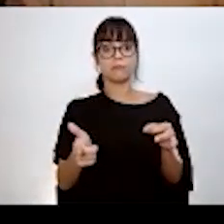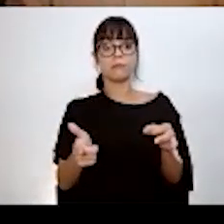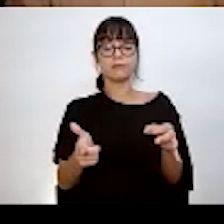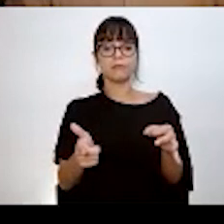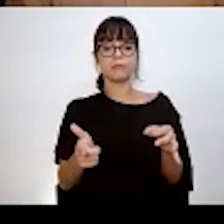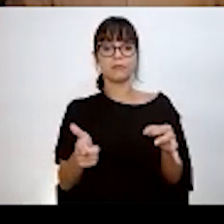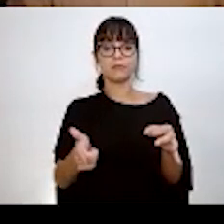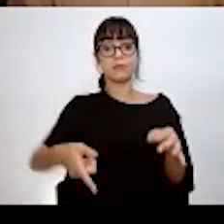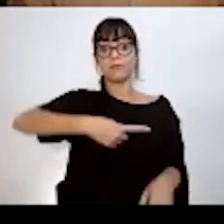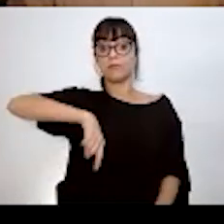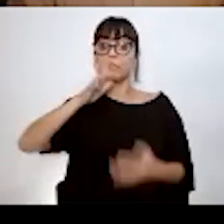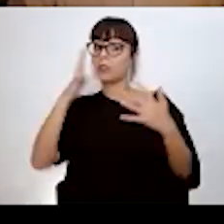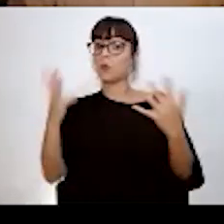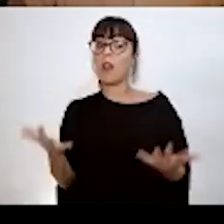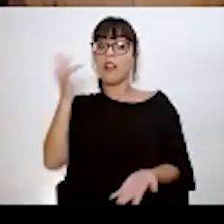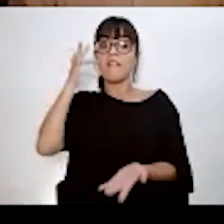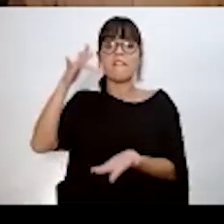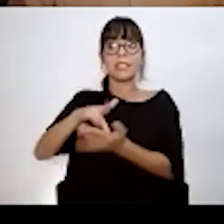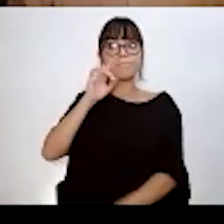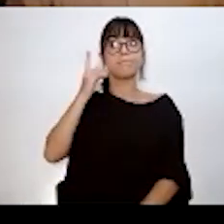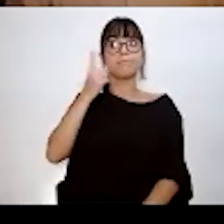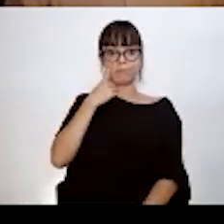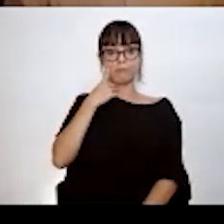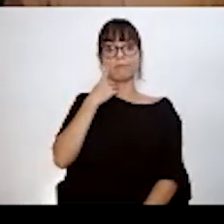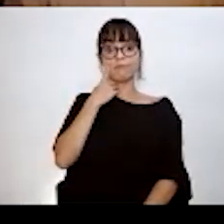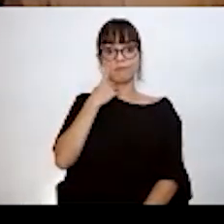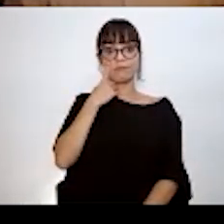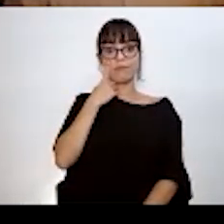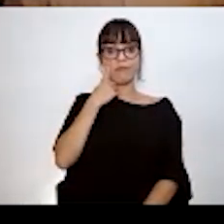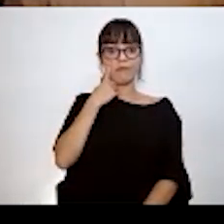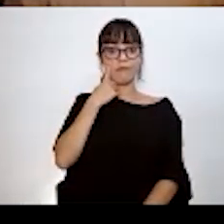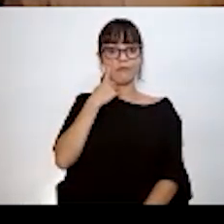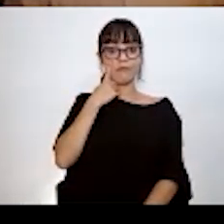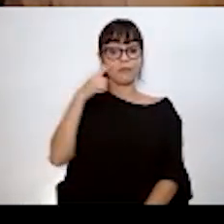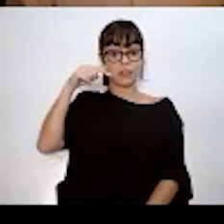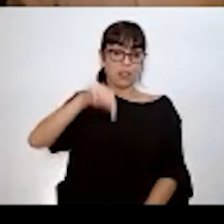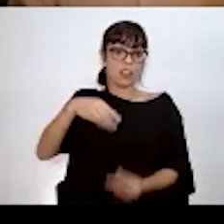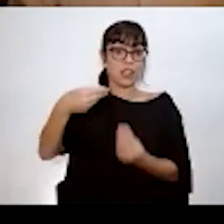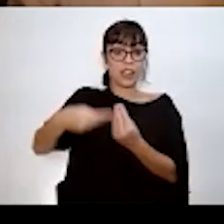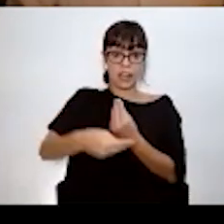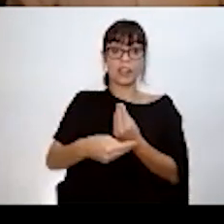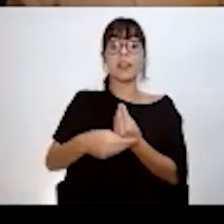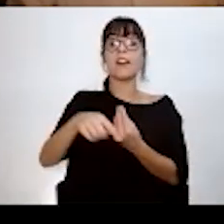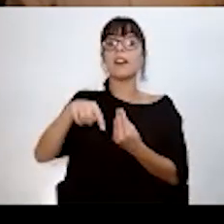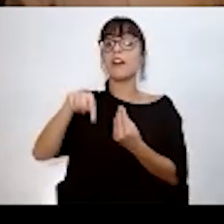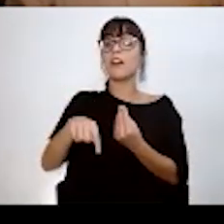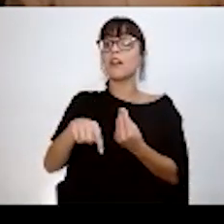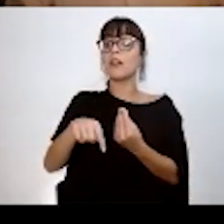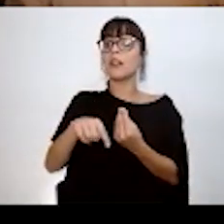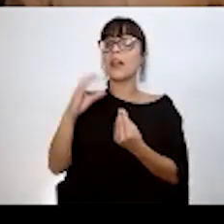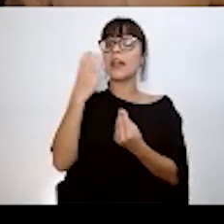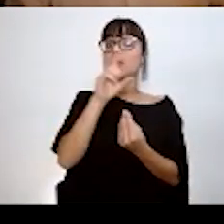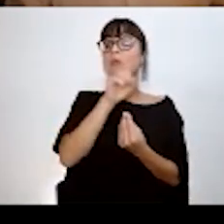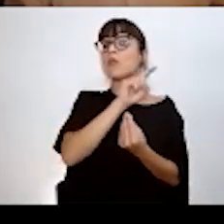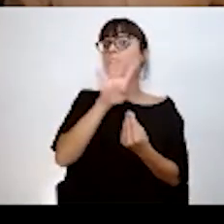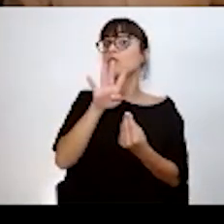que tenemos en la actualidad procedentes de Gran Canaria, por ejemplo, son de las primeras muestras de carbono 14 que se hacen en el